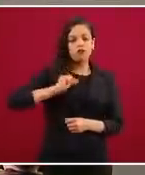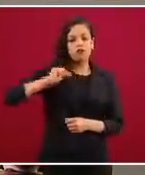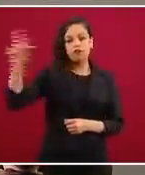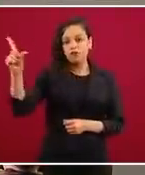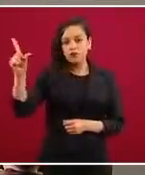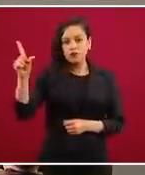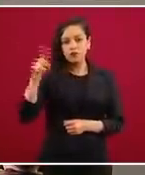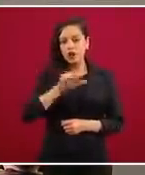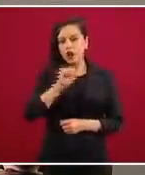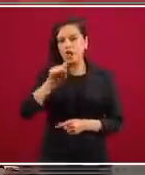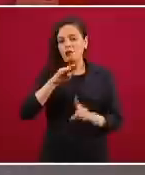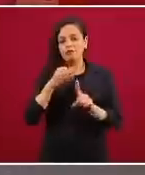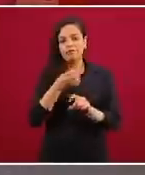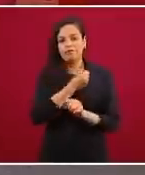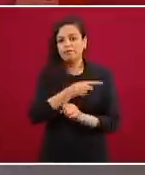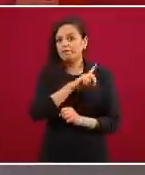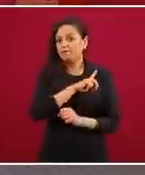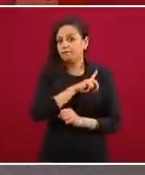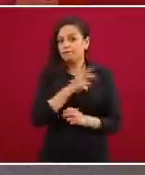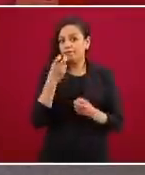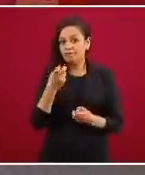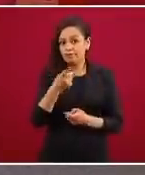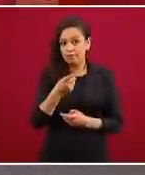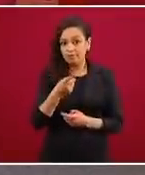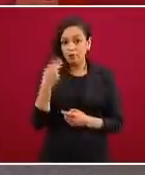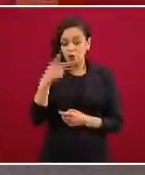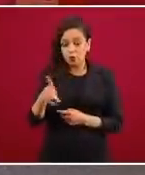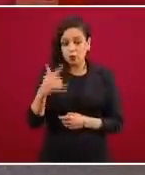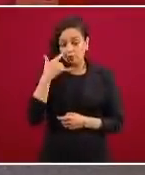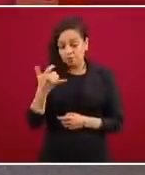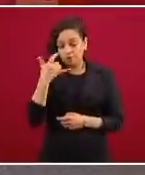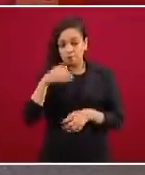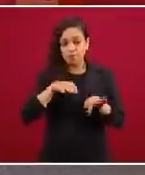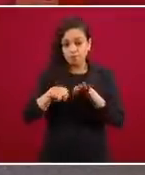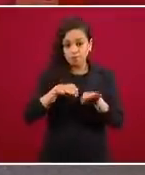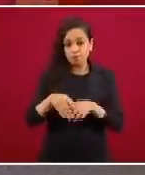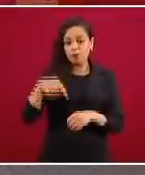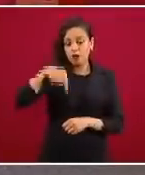noche a mostrar el trabajo de todas y todos ellos. En ese sentido,